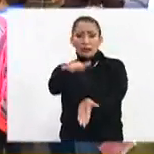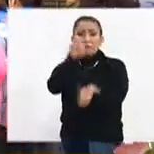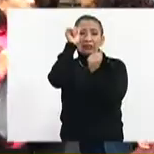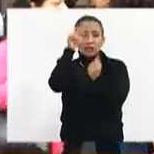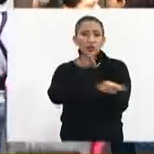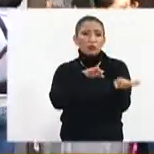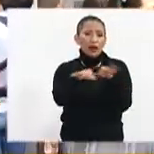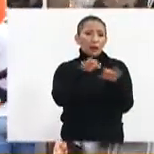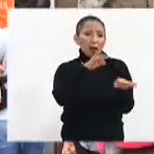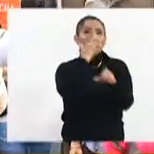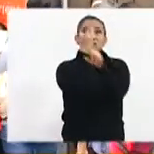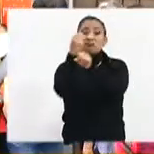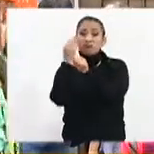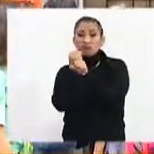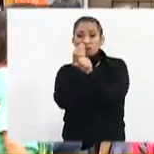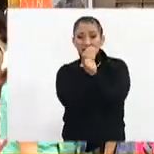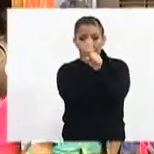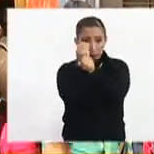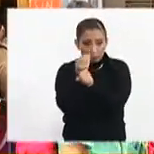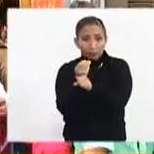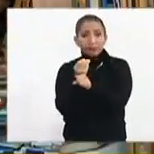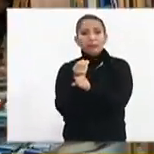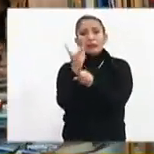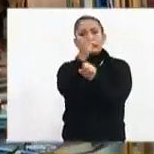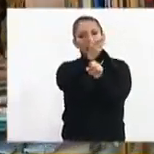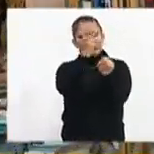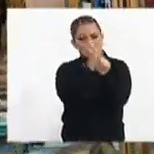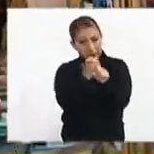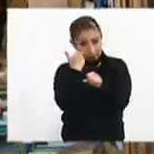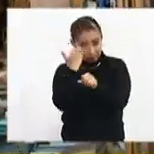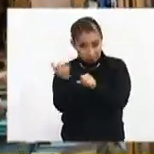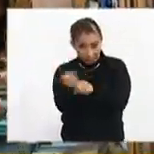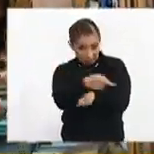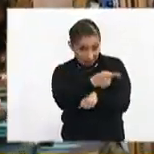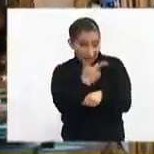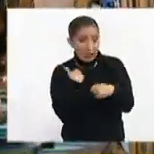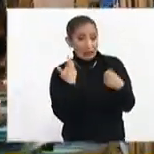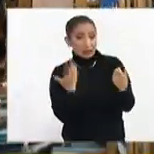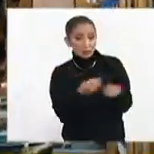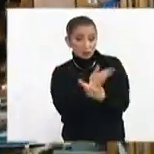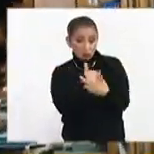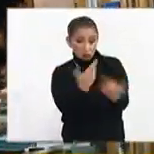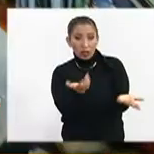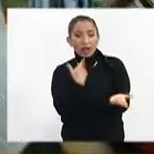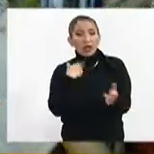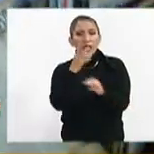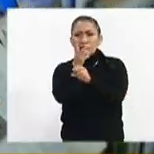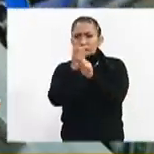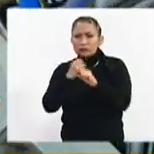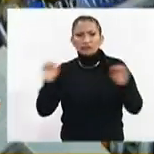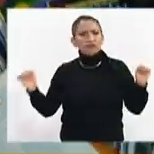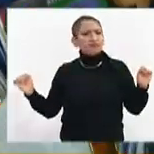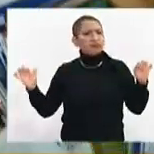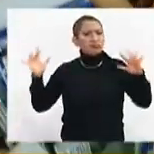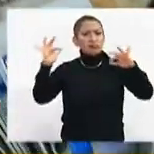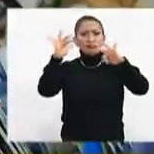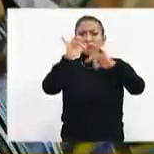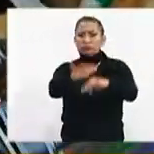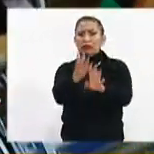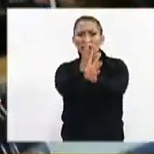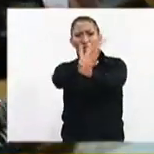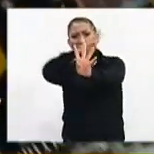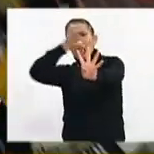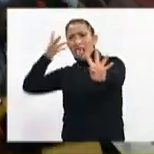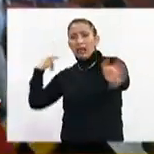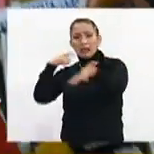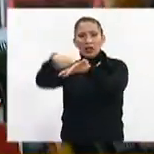sus labores de reparación. La invitación a formar parte de esta iniciativa se viralizó y convirtió en un fenómeno que provocó filas